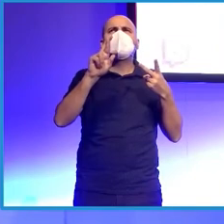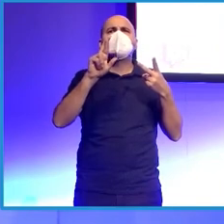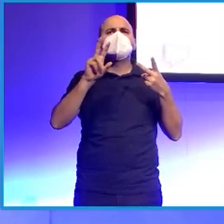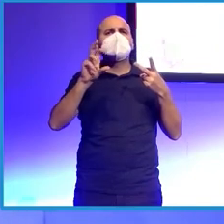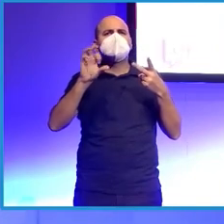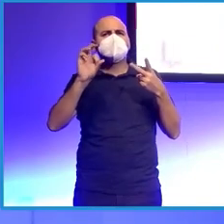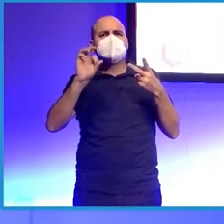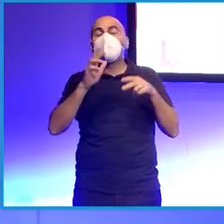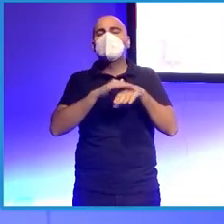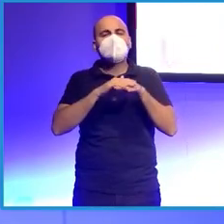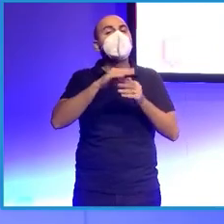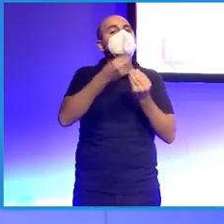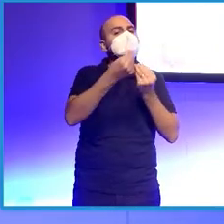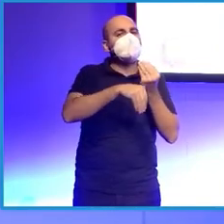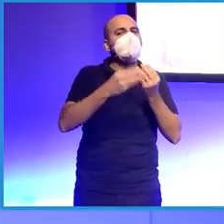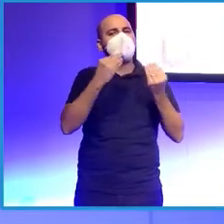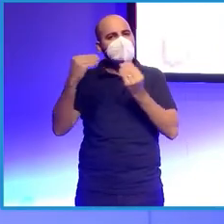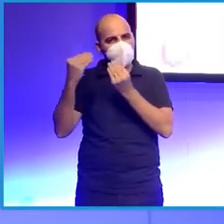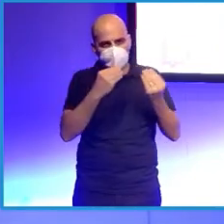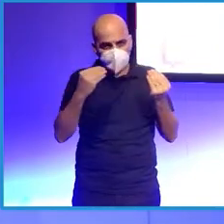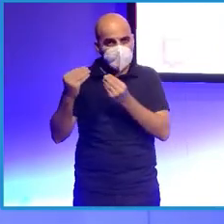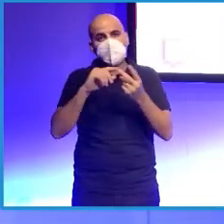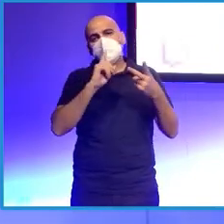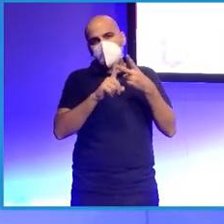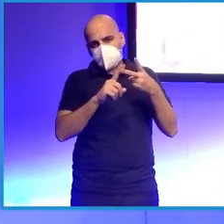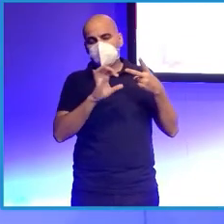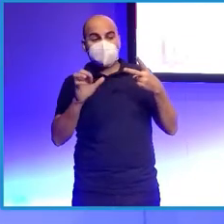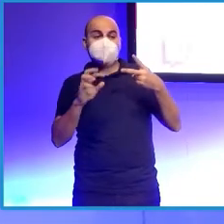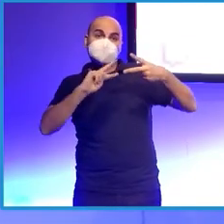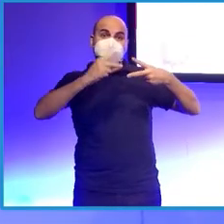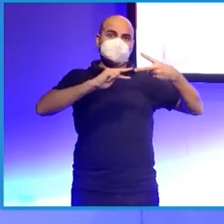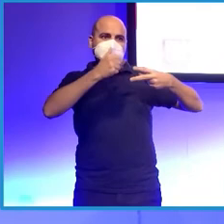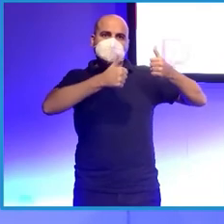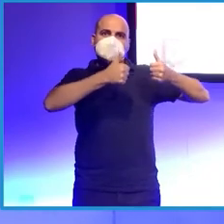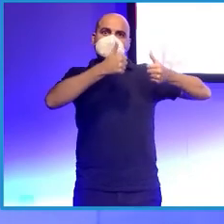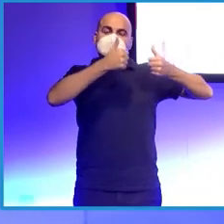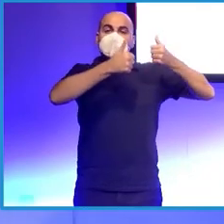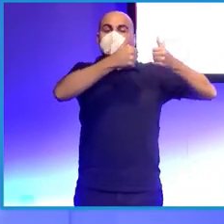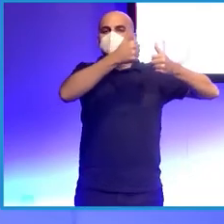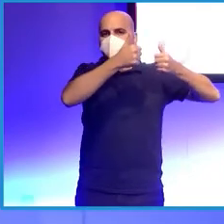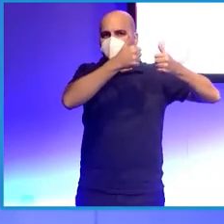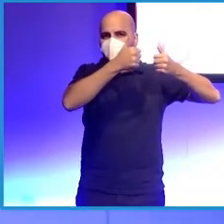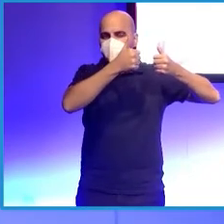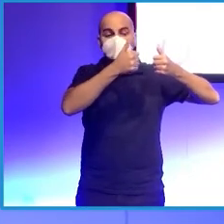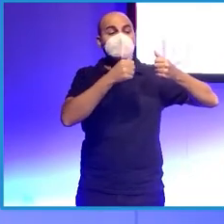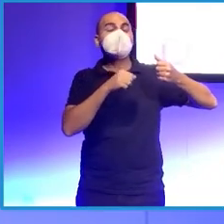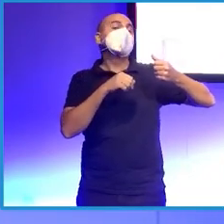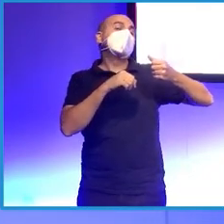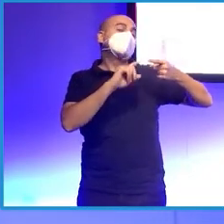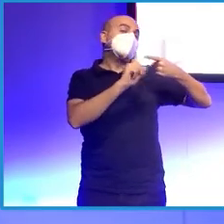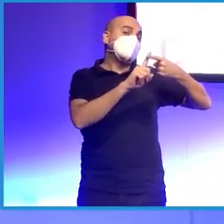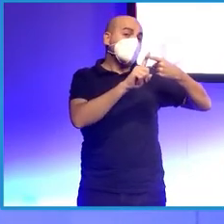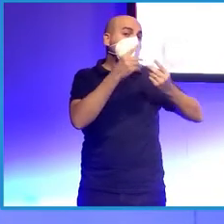plátano melón que ocurre aquí lee miller es importante pero otro factor que aún me gusta mucho más que es la marca plátano melón gastado una pasta